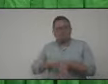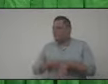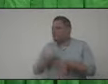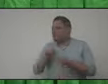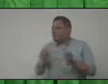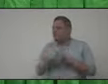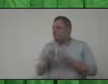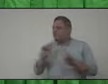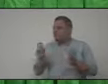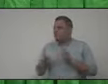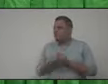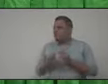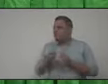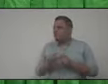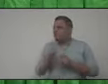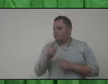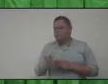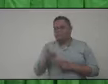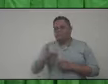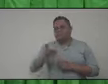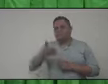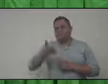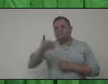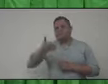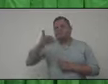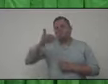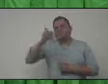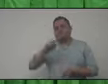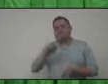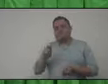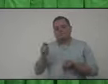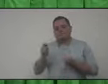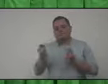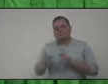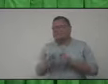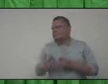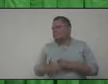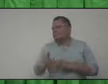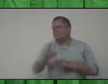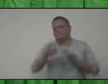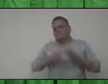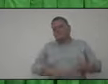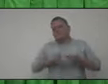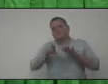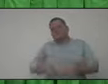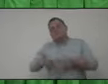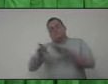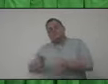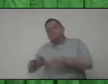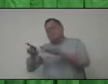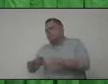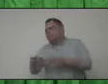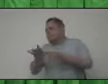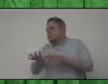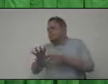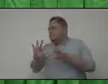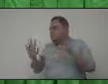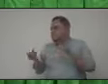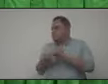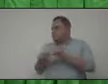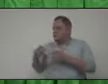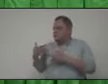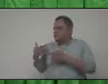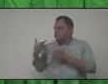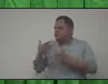que anual? Por el crecimiento. Por el crecimiento. Va creciendo. Cuando me empecé a desarrollar, era cada 6 meses. ¿Y la EPS ha cubierto todo eso, doctora